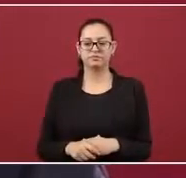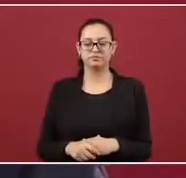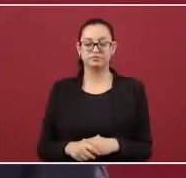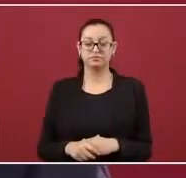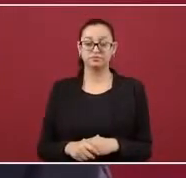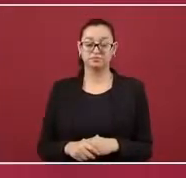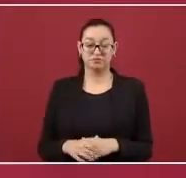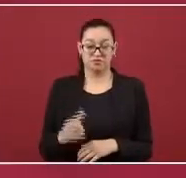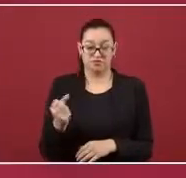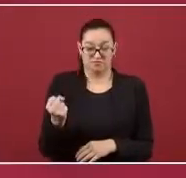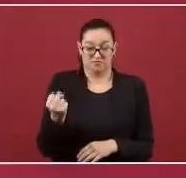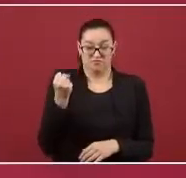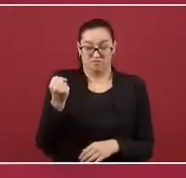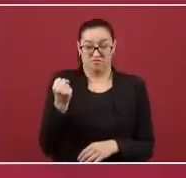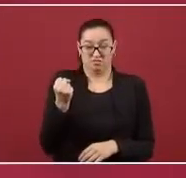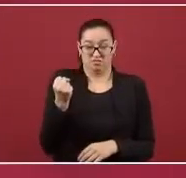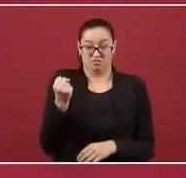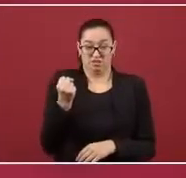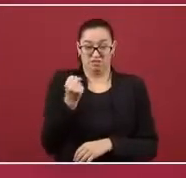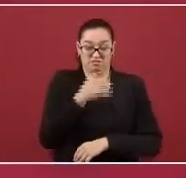absoluto, ¿sí?,